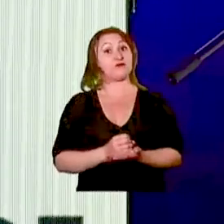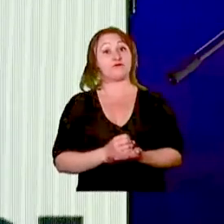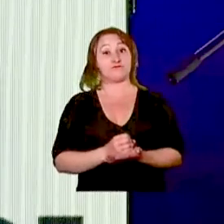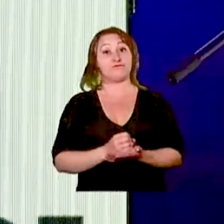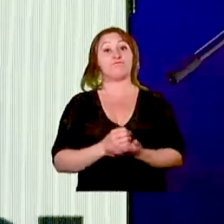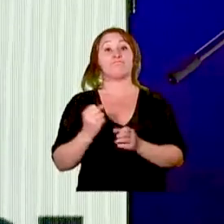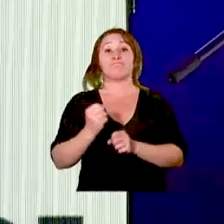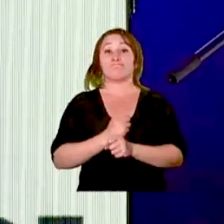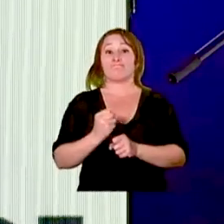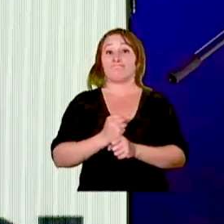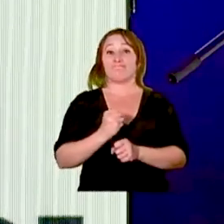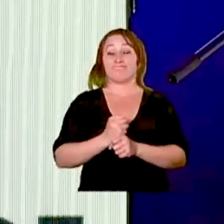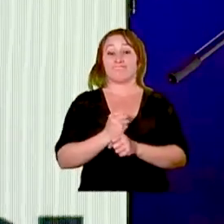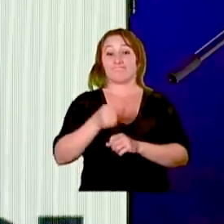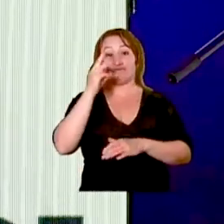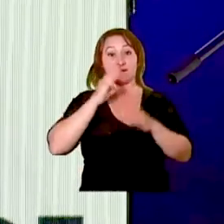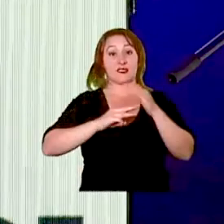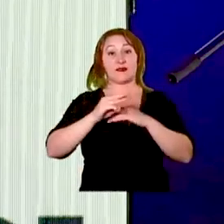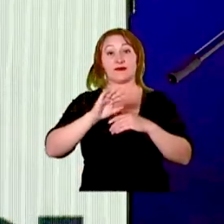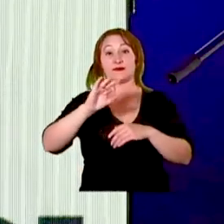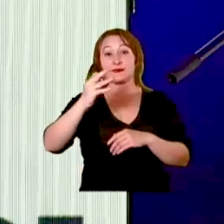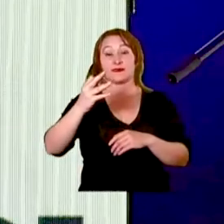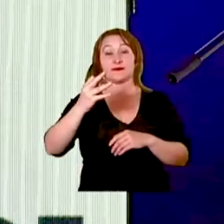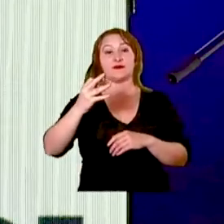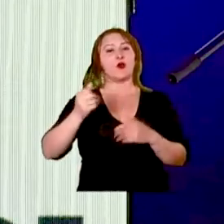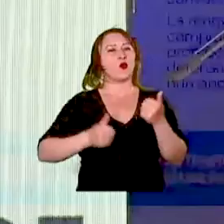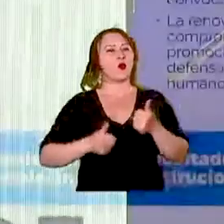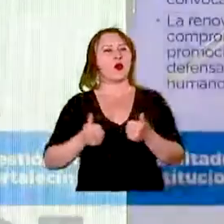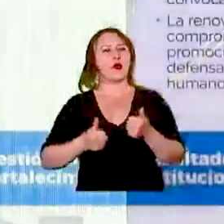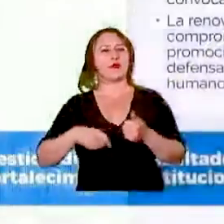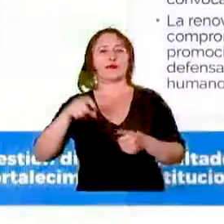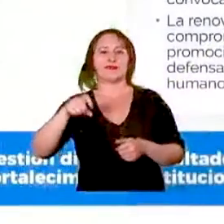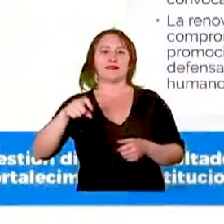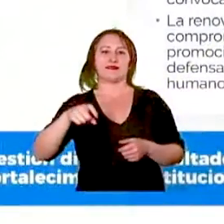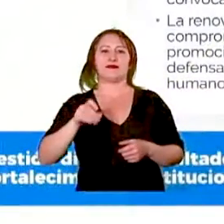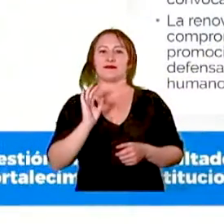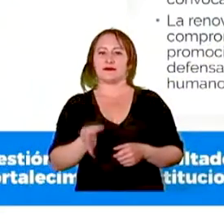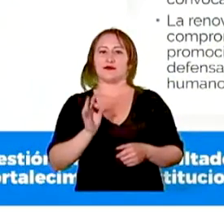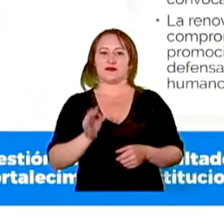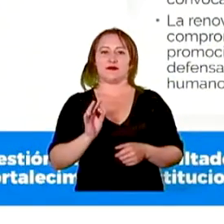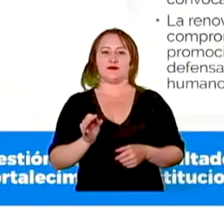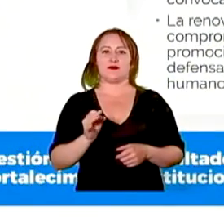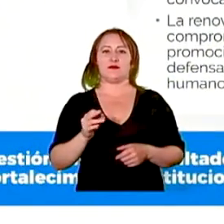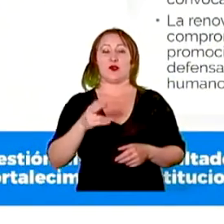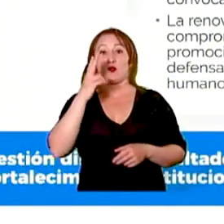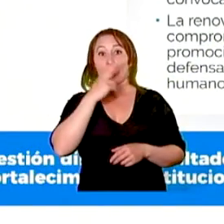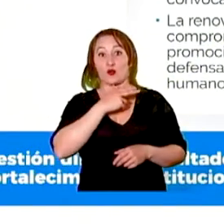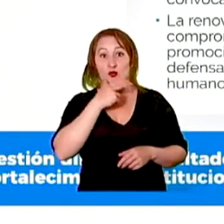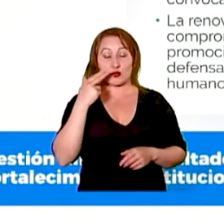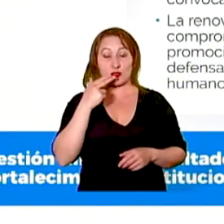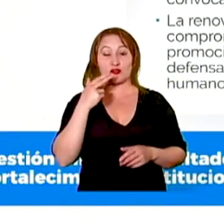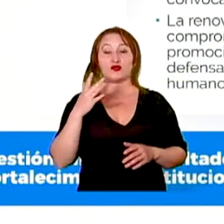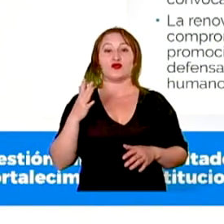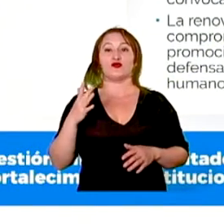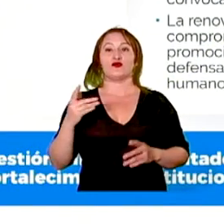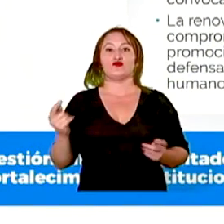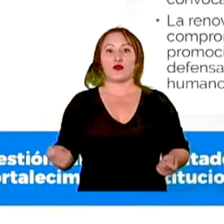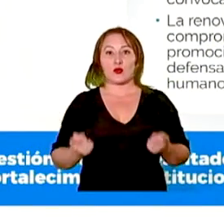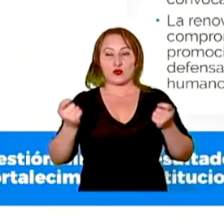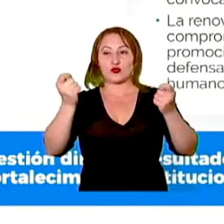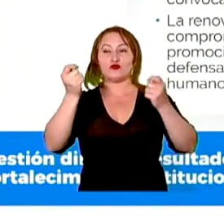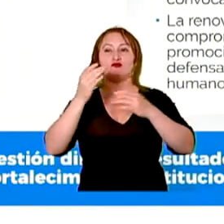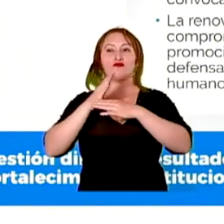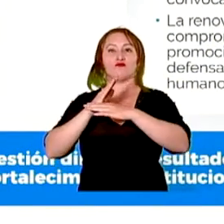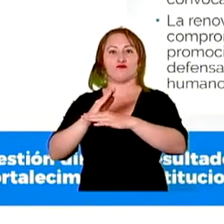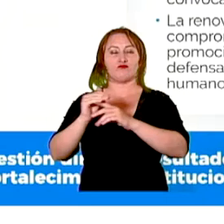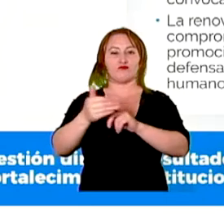todo el trabajo de las tres misionalidades es la necesidad de siempre renovar el compromiso de la promoción,